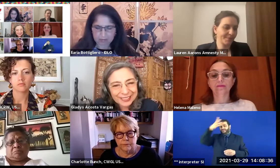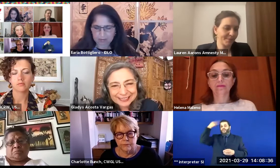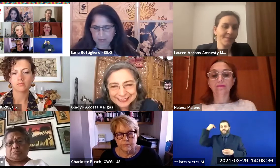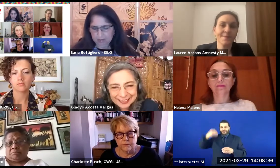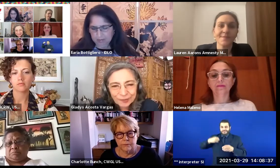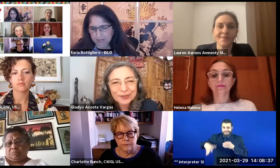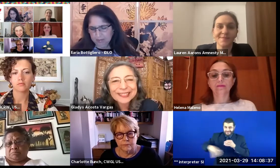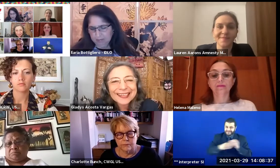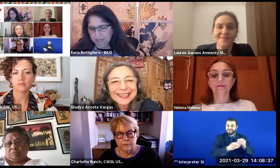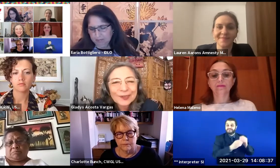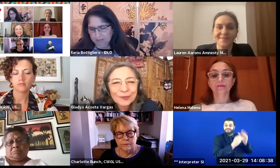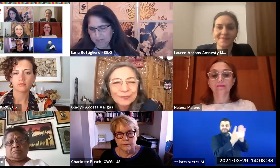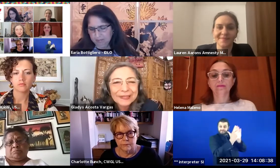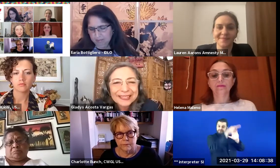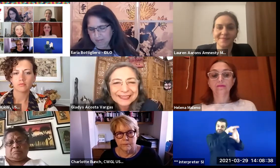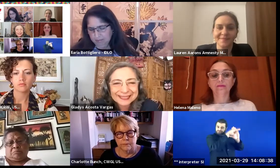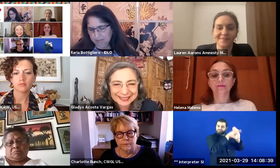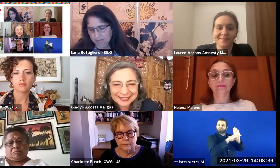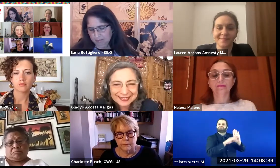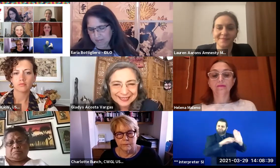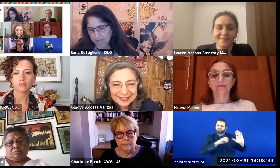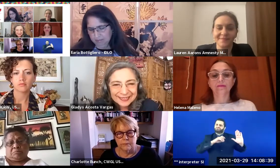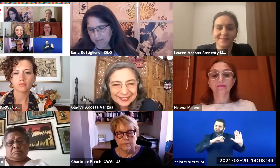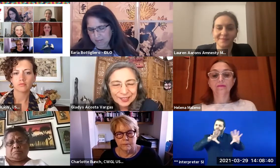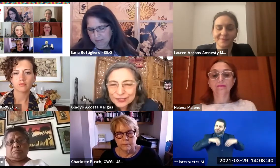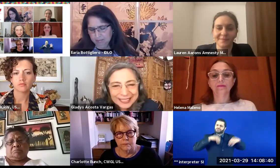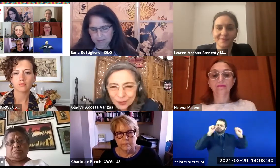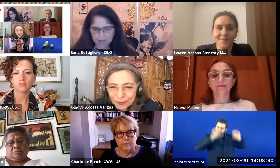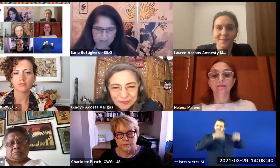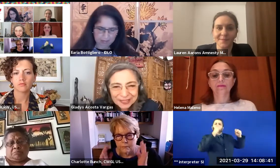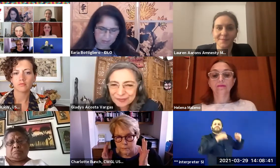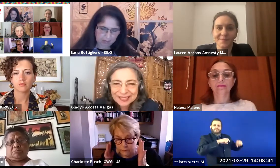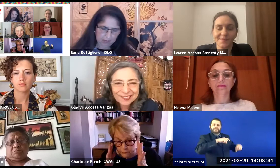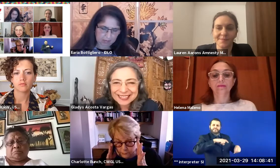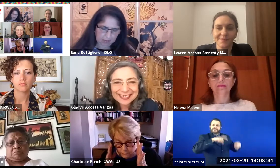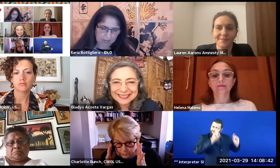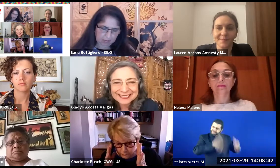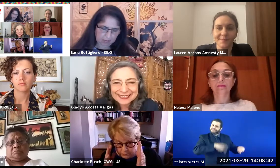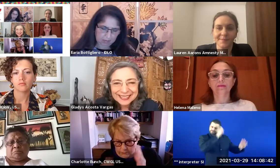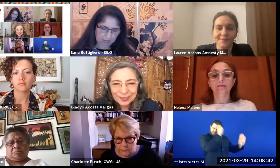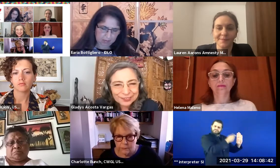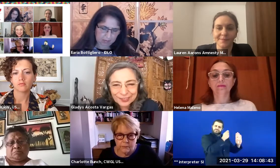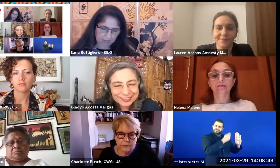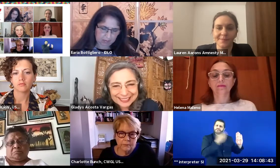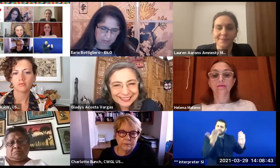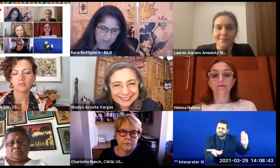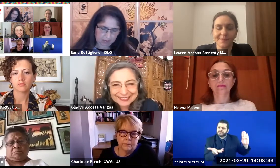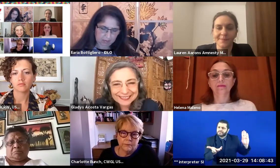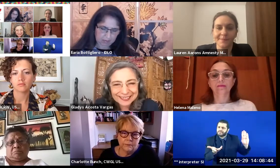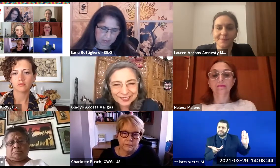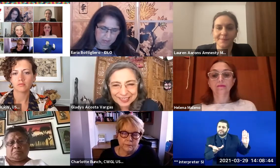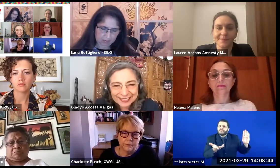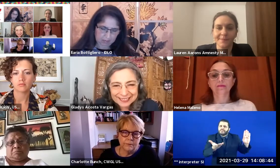seguirse fortaleciendo, pero tienen que cumplirse. No se cumplen los marcos legales, los